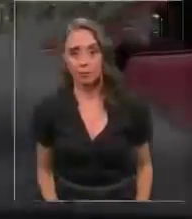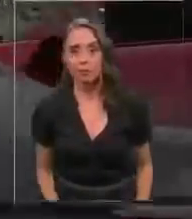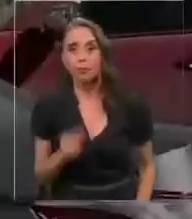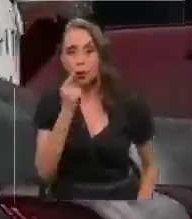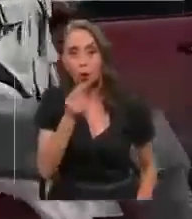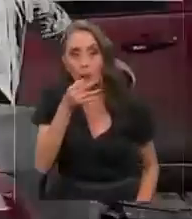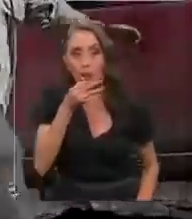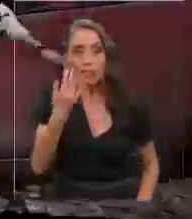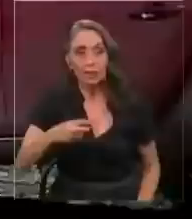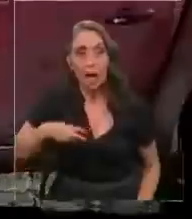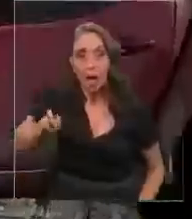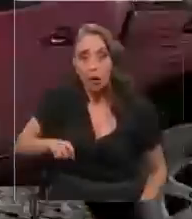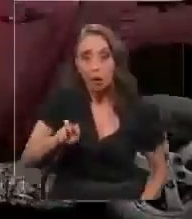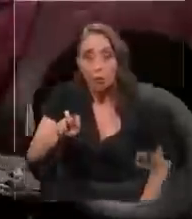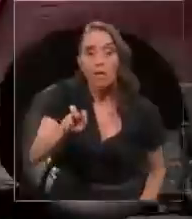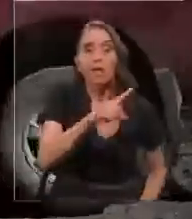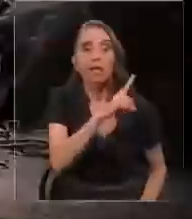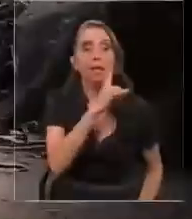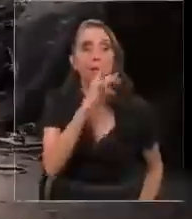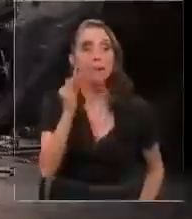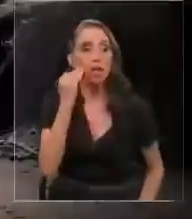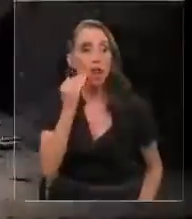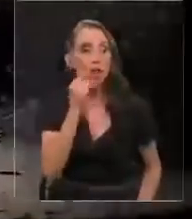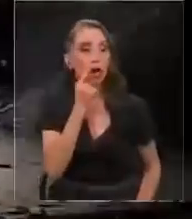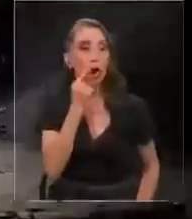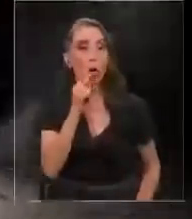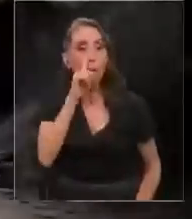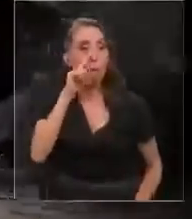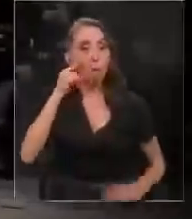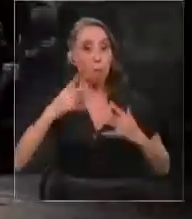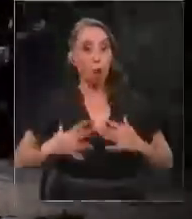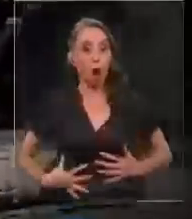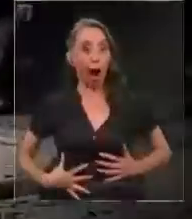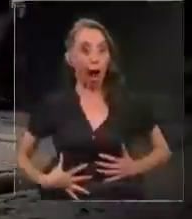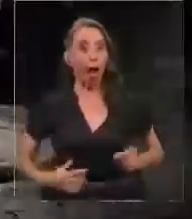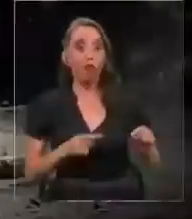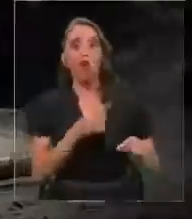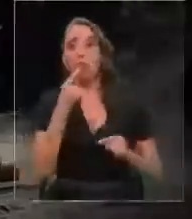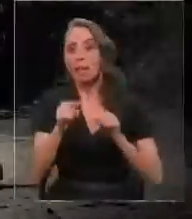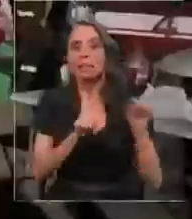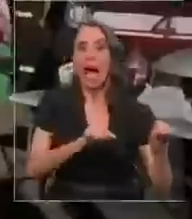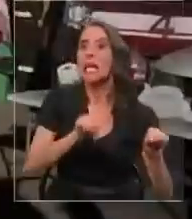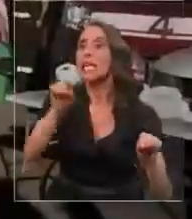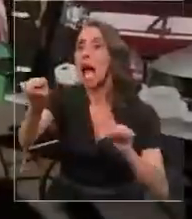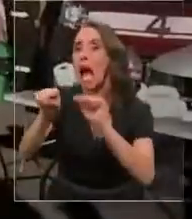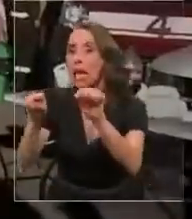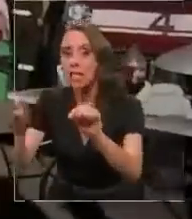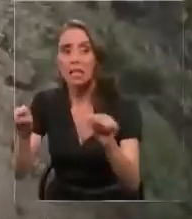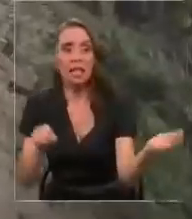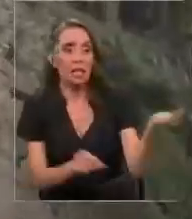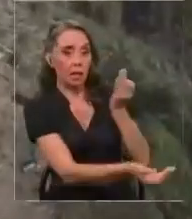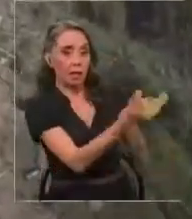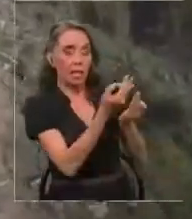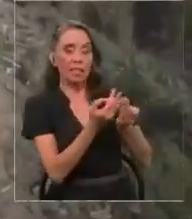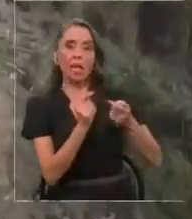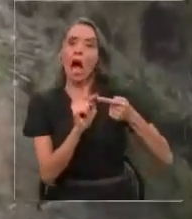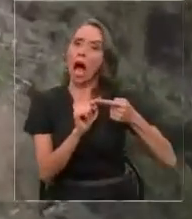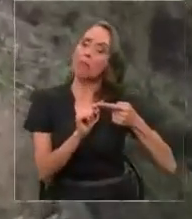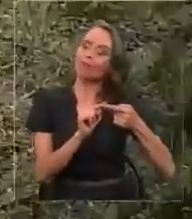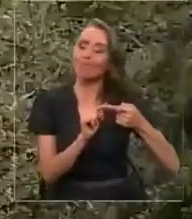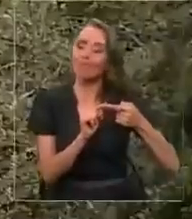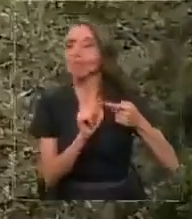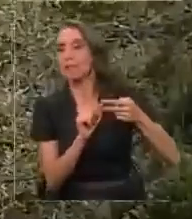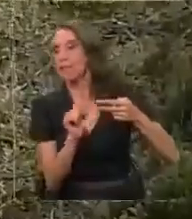Se hizo un recorrido con el tío del menor, en donde se fueron confirmando y descartando alguna hipótesis.